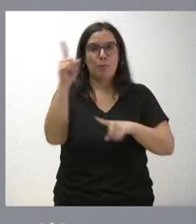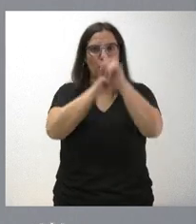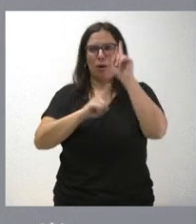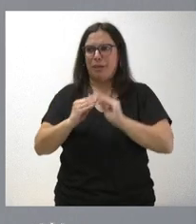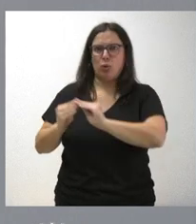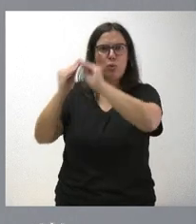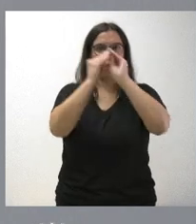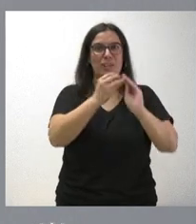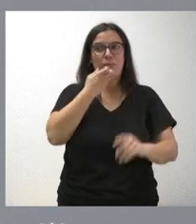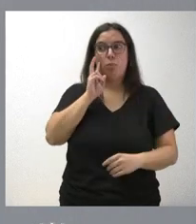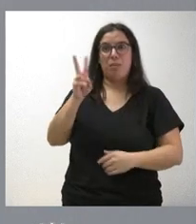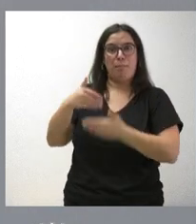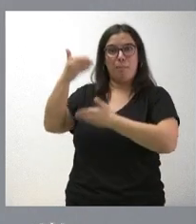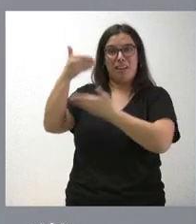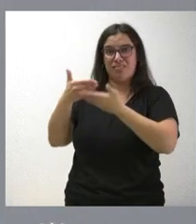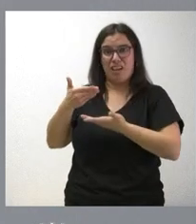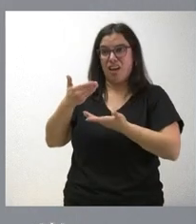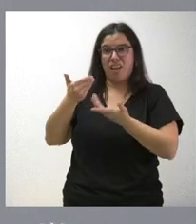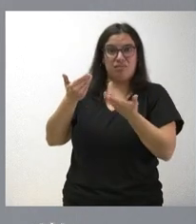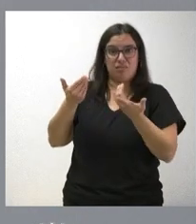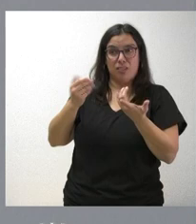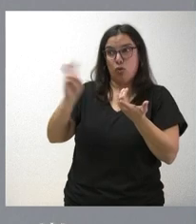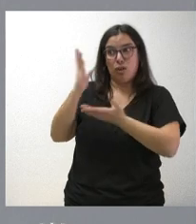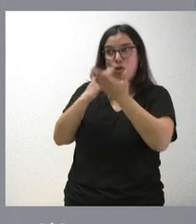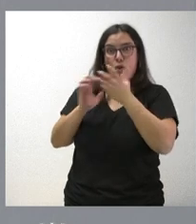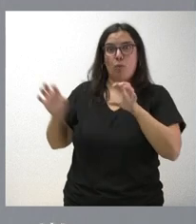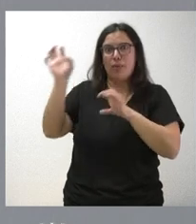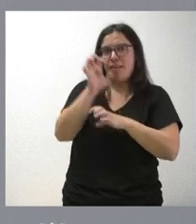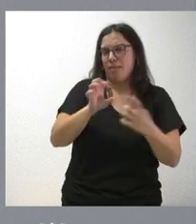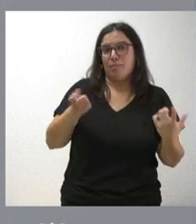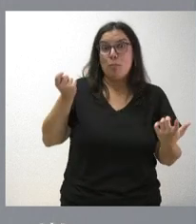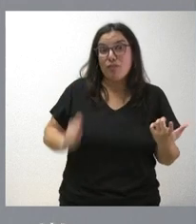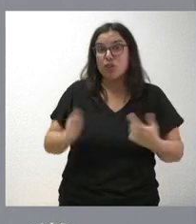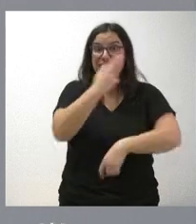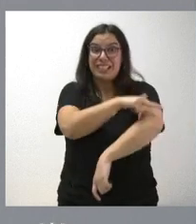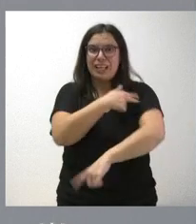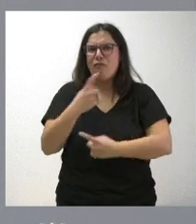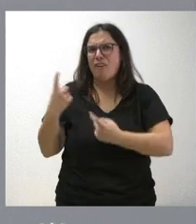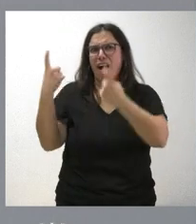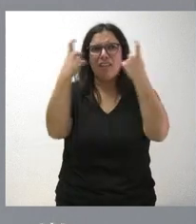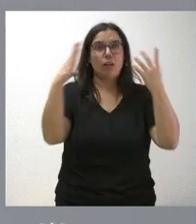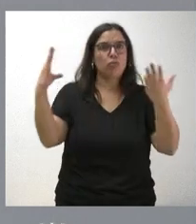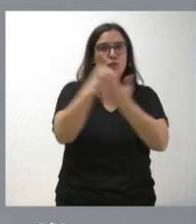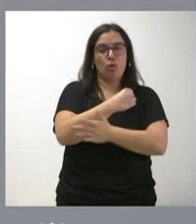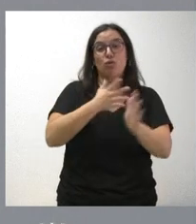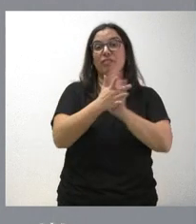prensa de otras comunidades autónomas verá que hay problemas de falta de profesiones sanitarios en todas y no es una cosa solo del mundo rural también del mundo